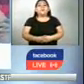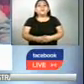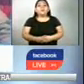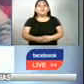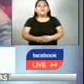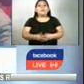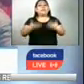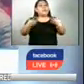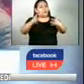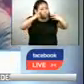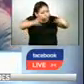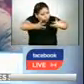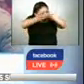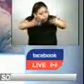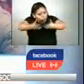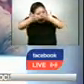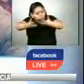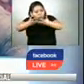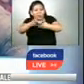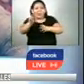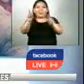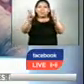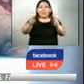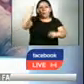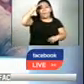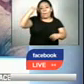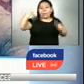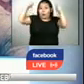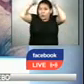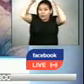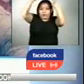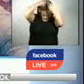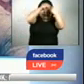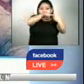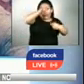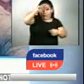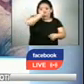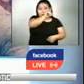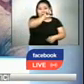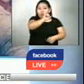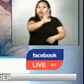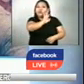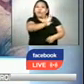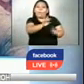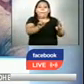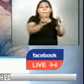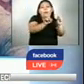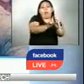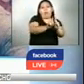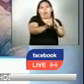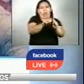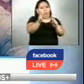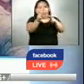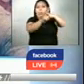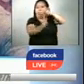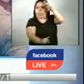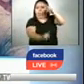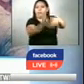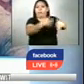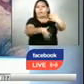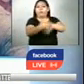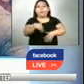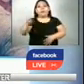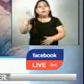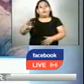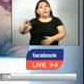Las investigaciones continúan sobre el caso de una enfermera del Seguro Social y su pareja, quienes desaparecieron en una playa de La Libertad el 3